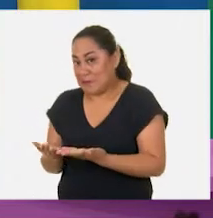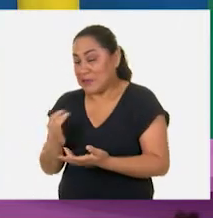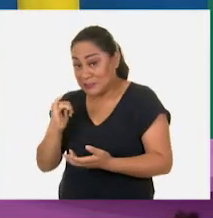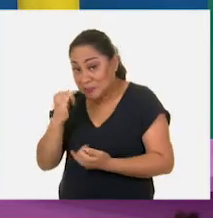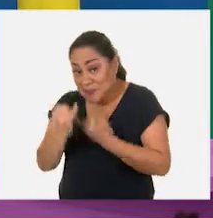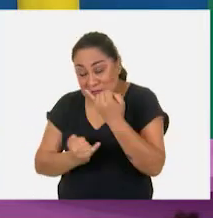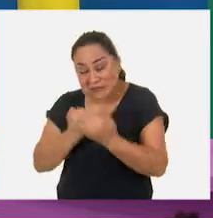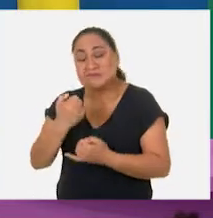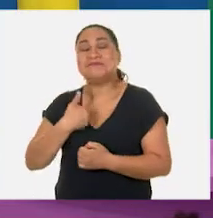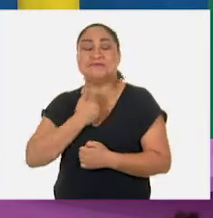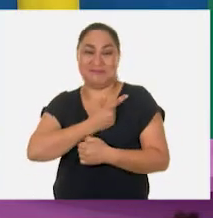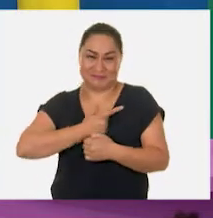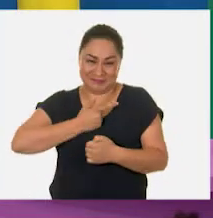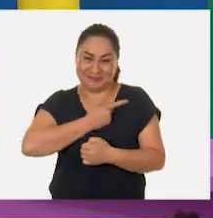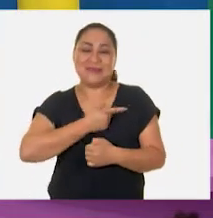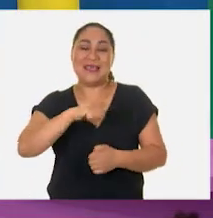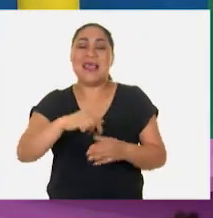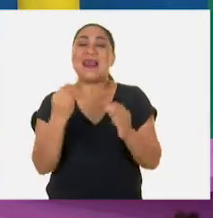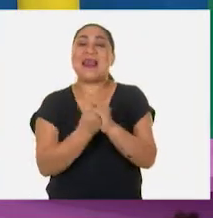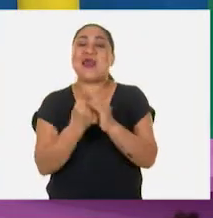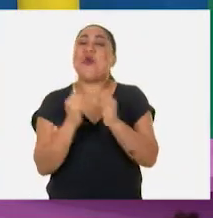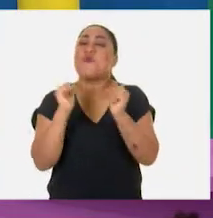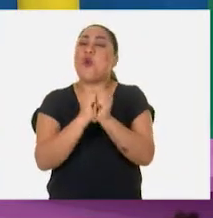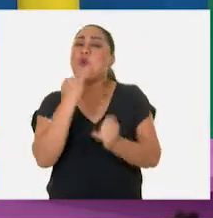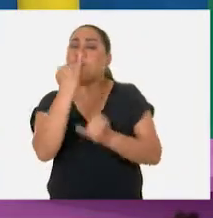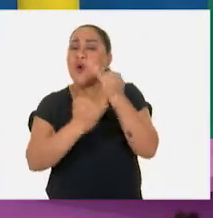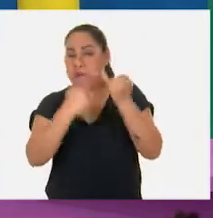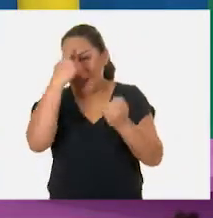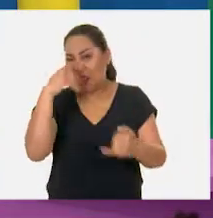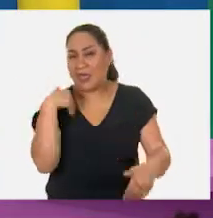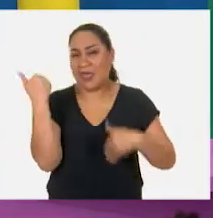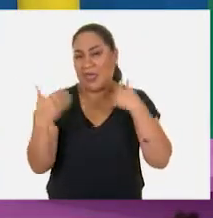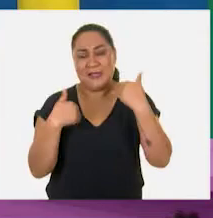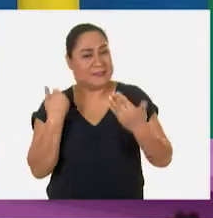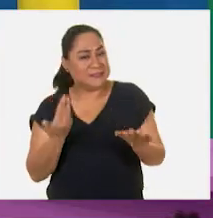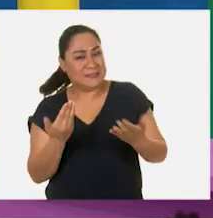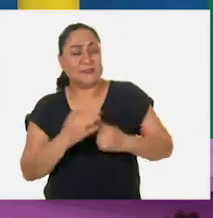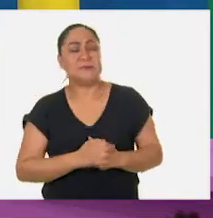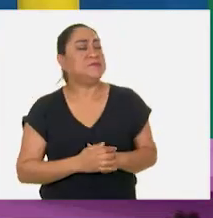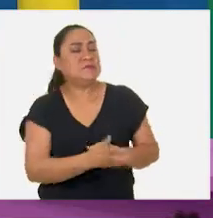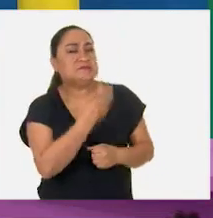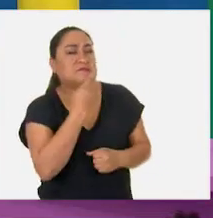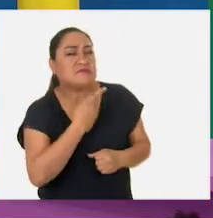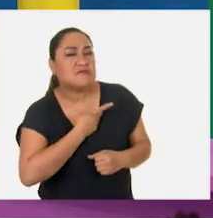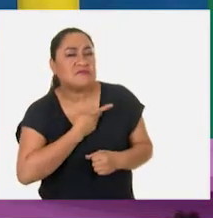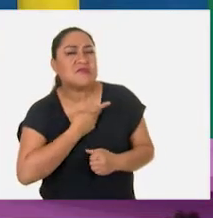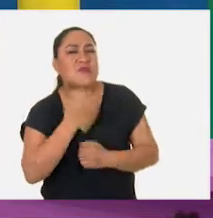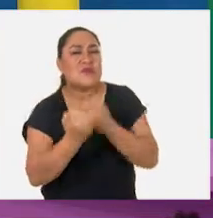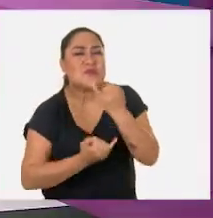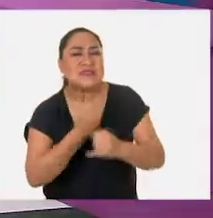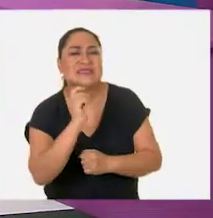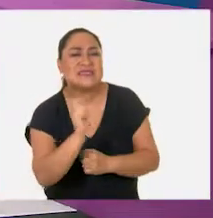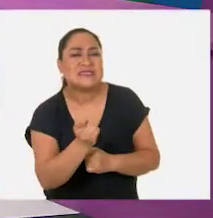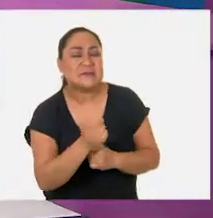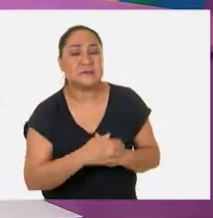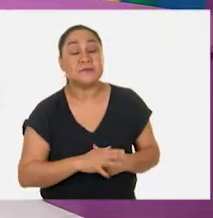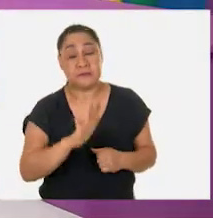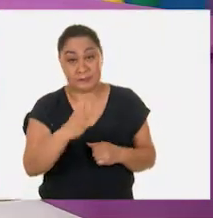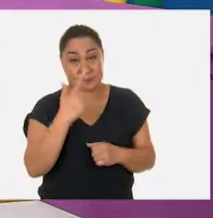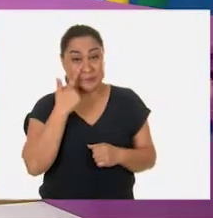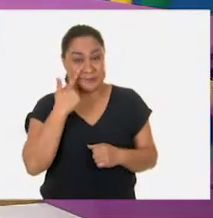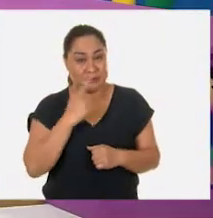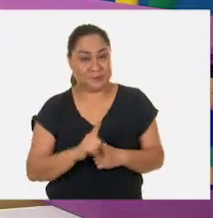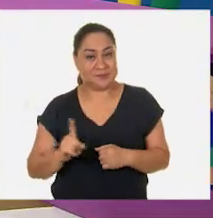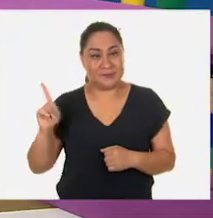Me encanta comenzar las clases divirtiéndome con los juegos. Dígame, maestra, ¿de qué se va a tratar este juego? Pues bueno, miren, en el